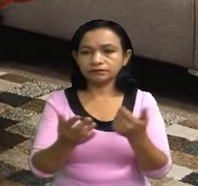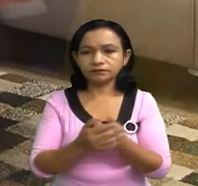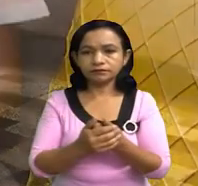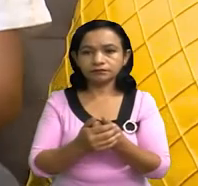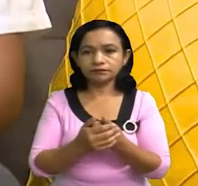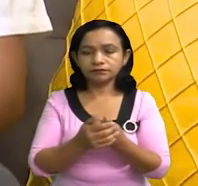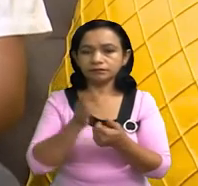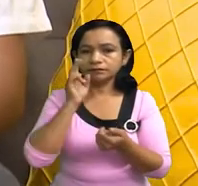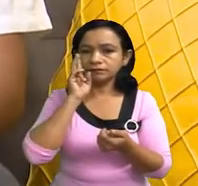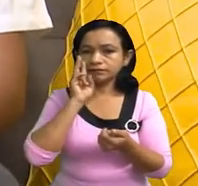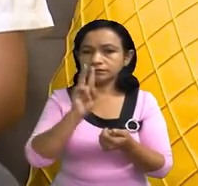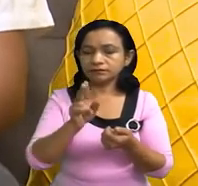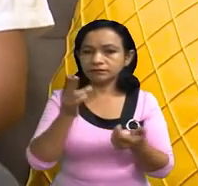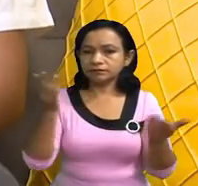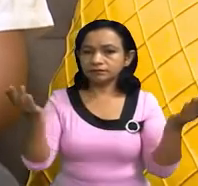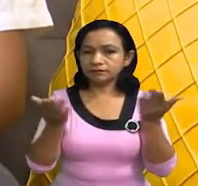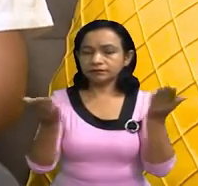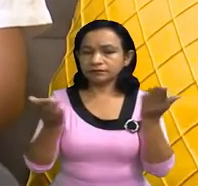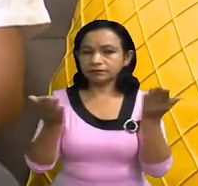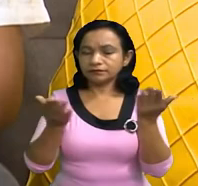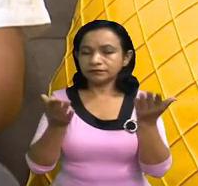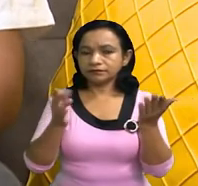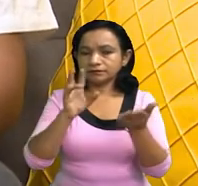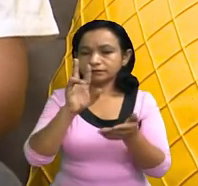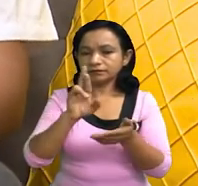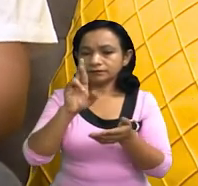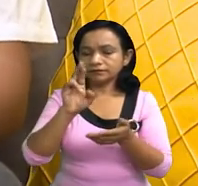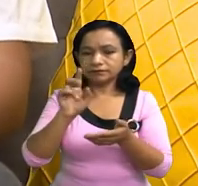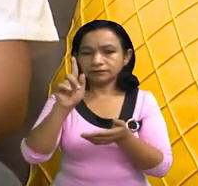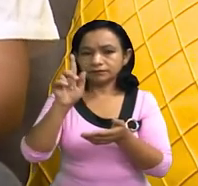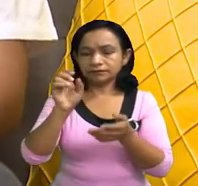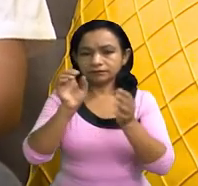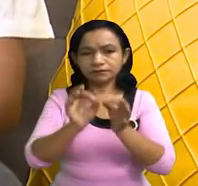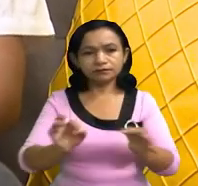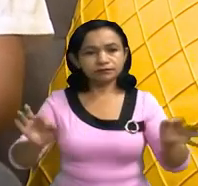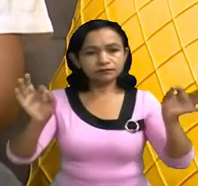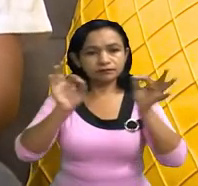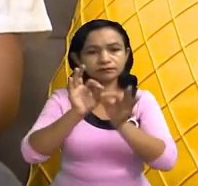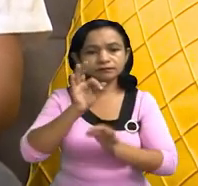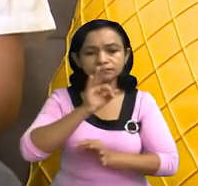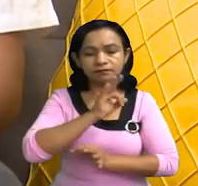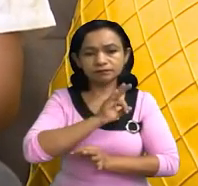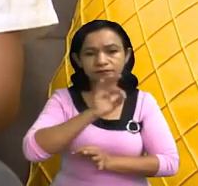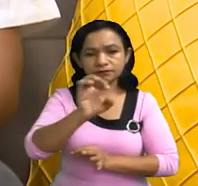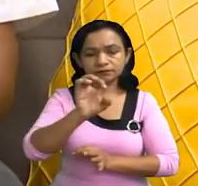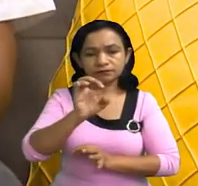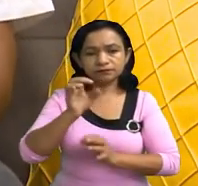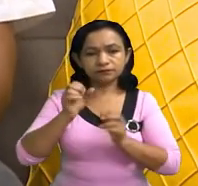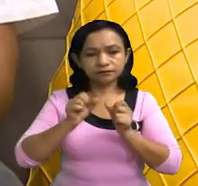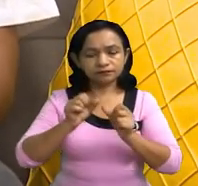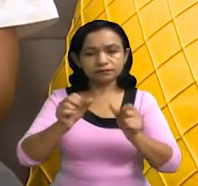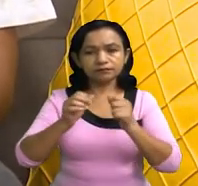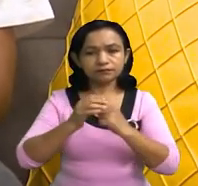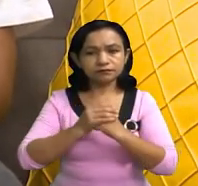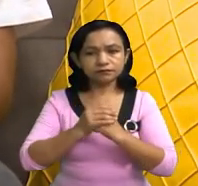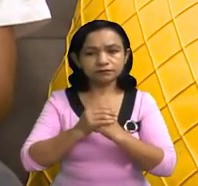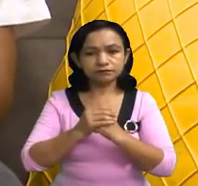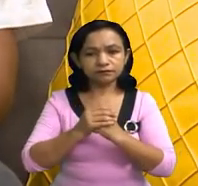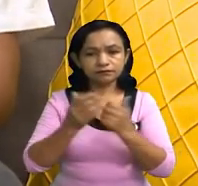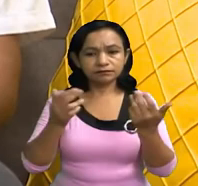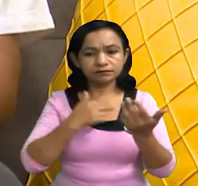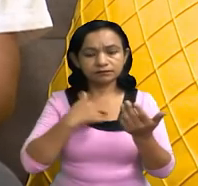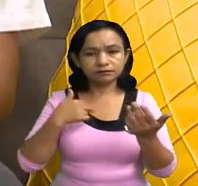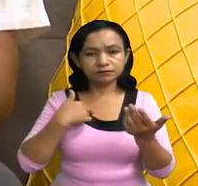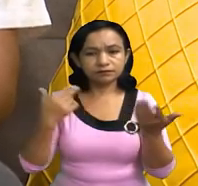pareciese como un reto bastante importante a su fe ir y orar. Pareciese una dicotomía, pareciese